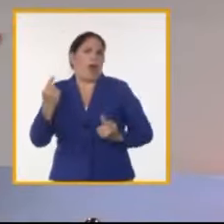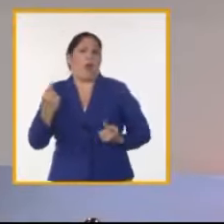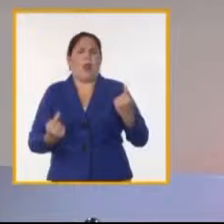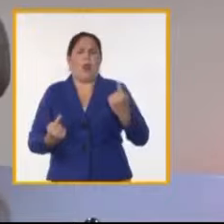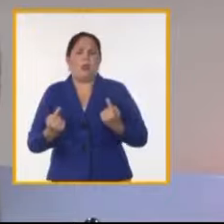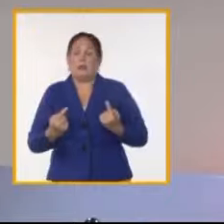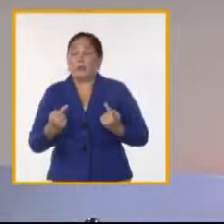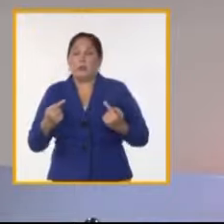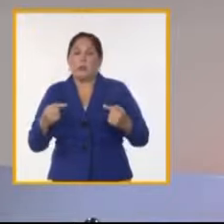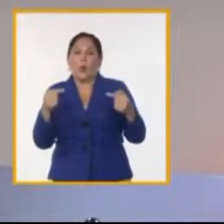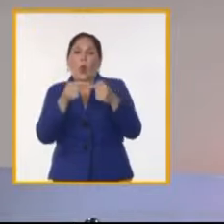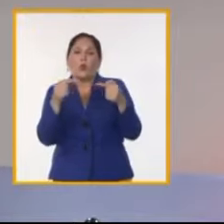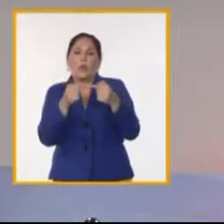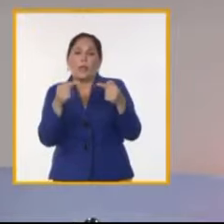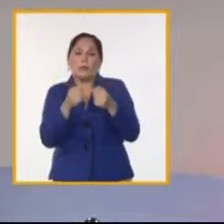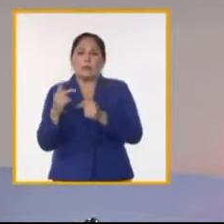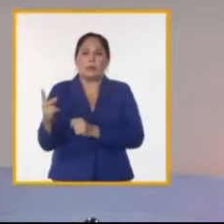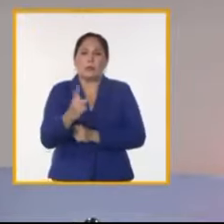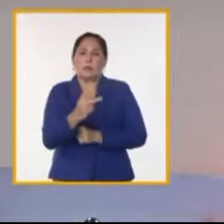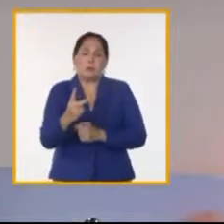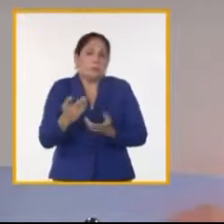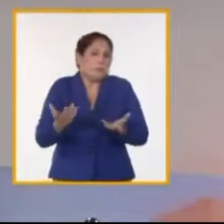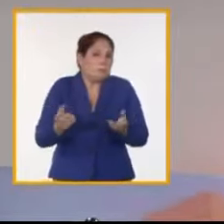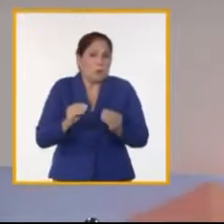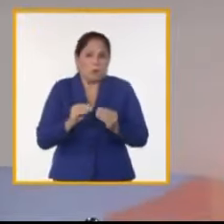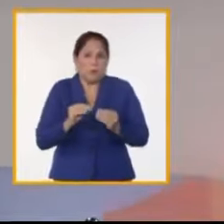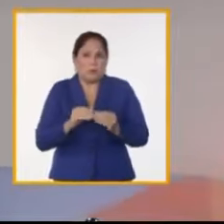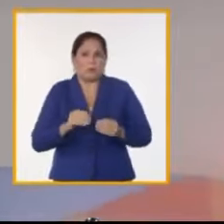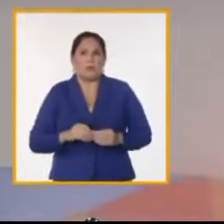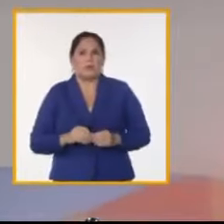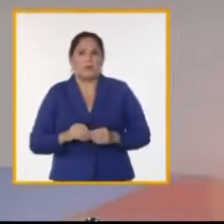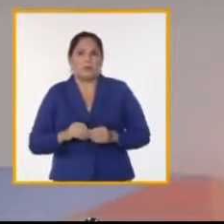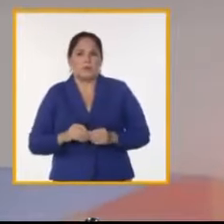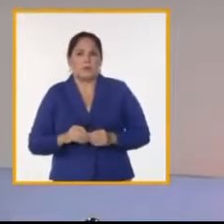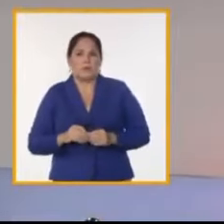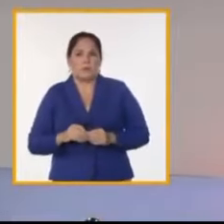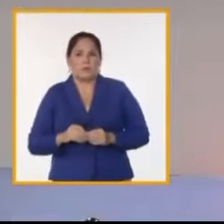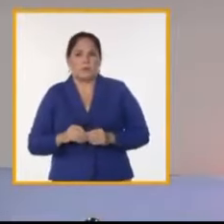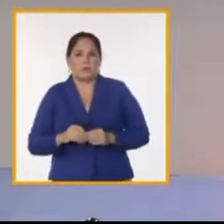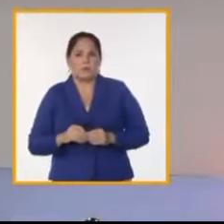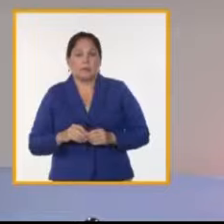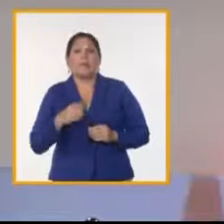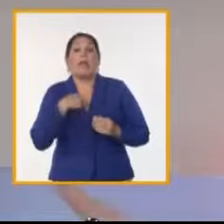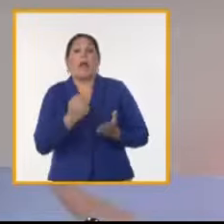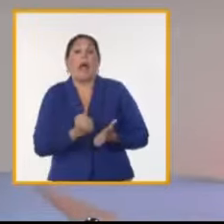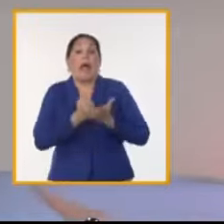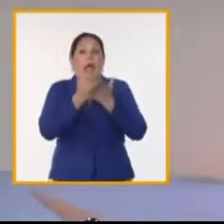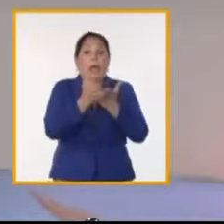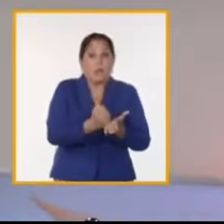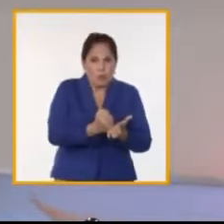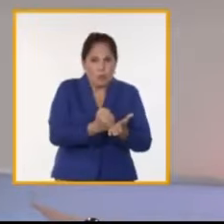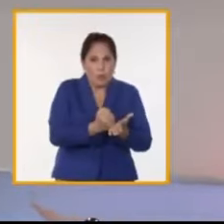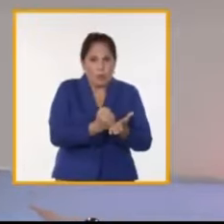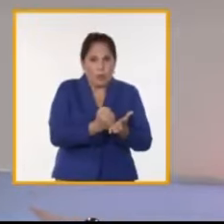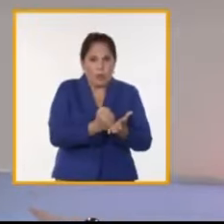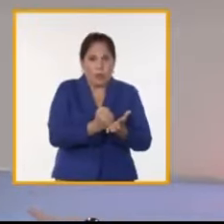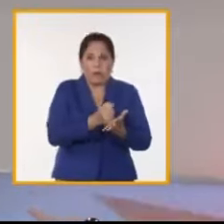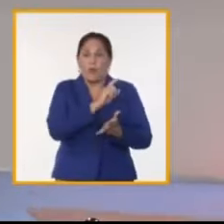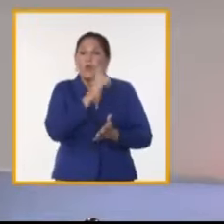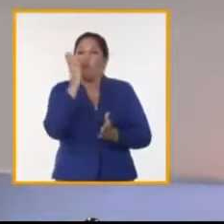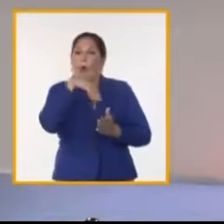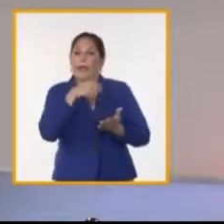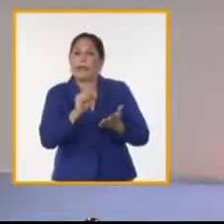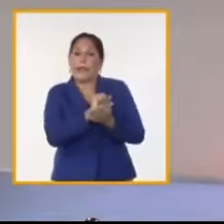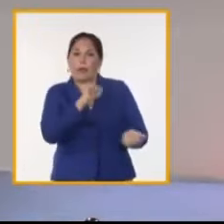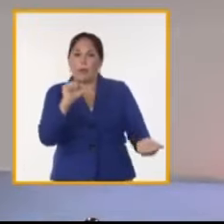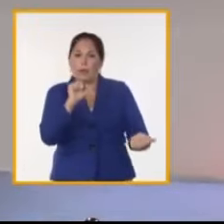muy contradictorio ridículamente colabora terrorism y a la vez patrocina el terrorismo rí ridículamente contradictorio porque Estados